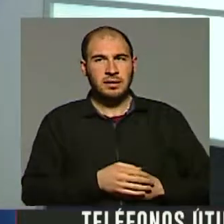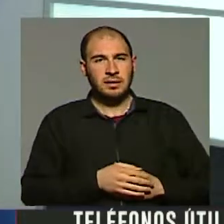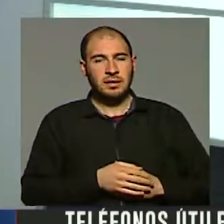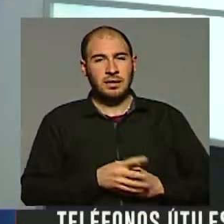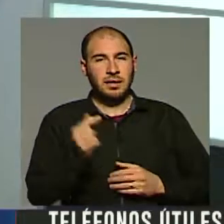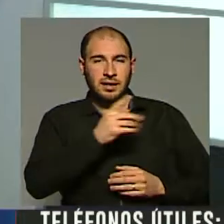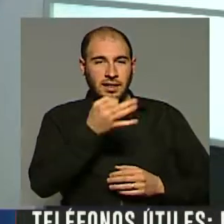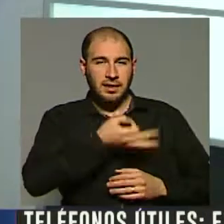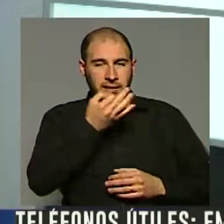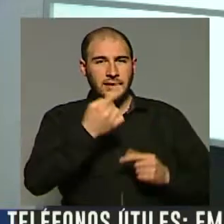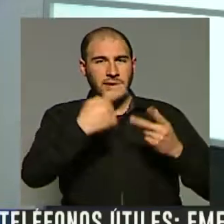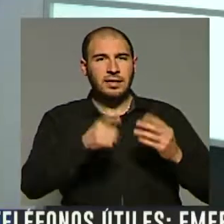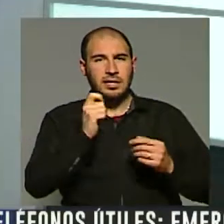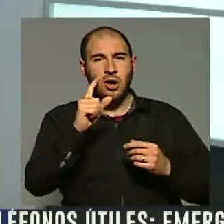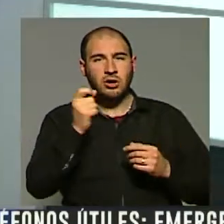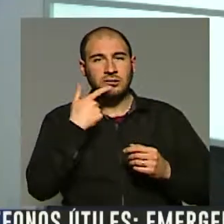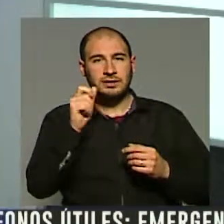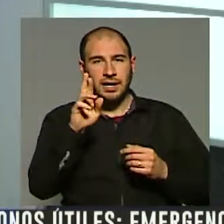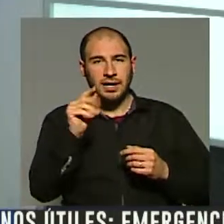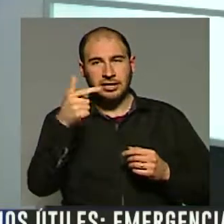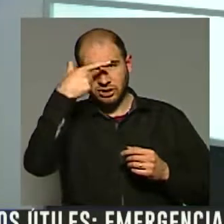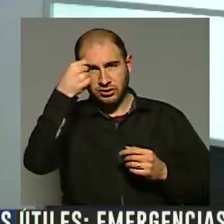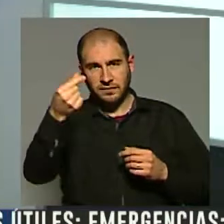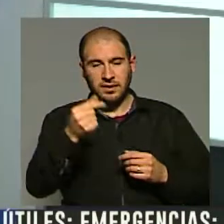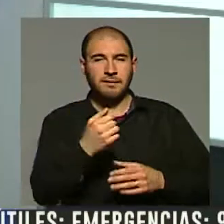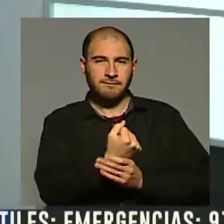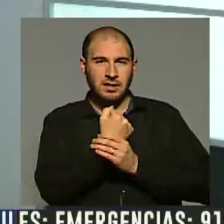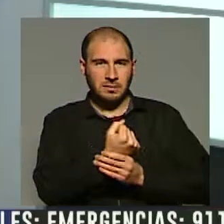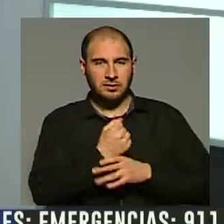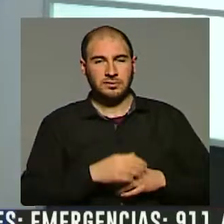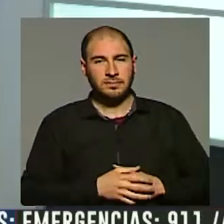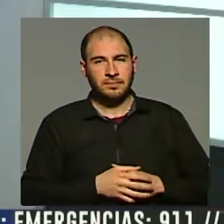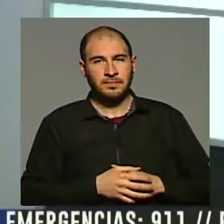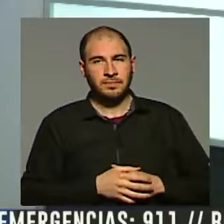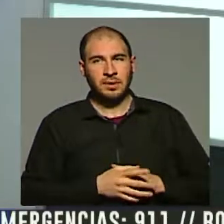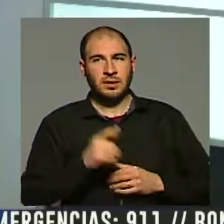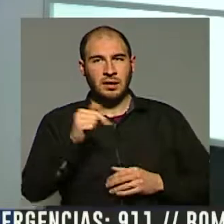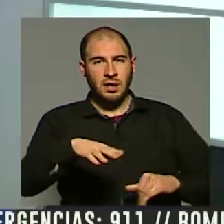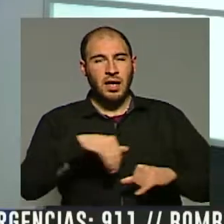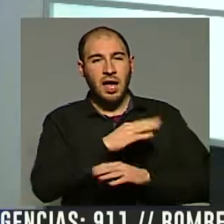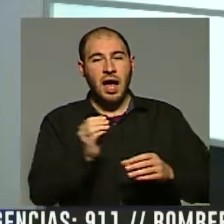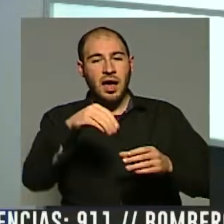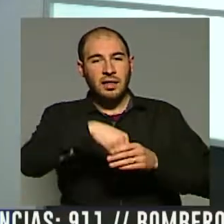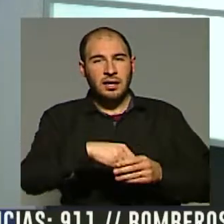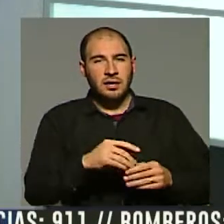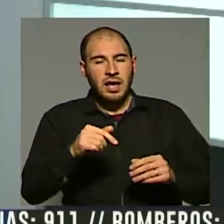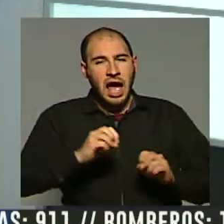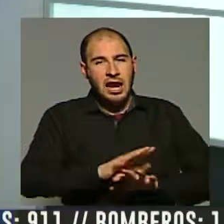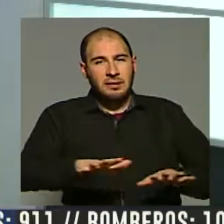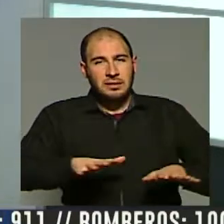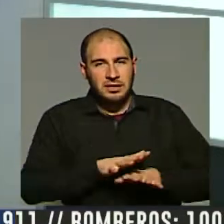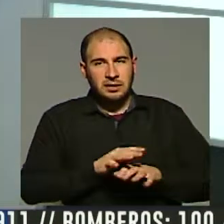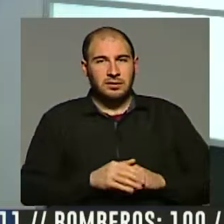por supuesto, de esto es Oscar Centeno, el chofer conocido que fue quien se lo configura dentro de el arrepentido, la figura